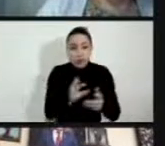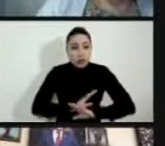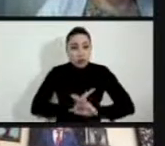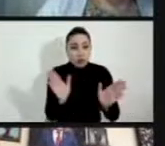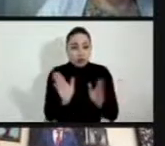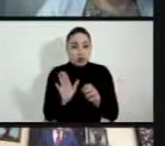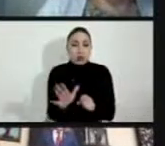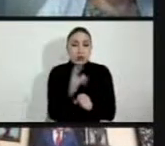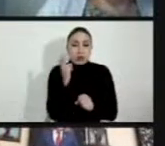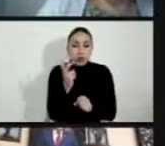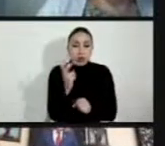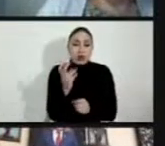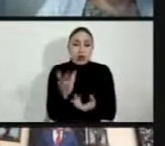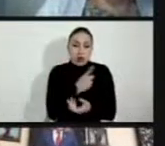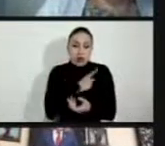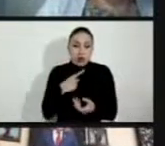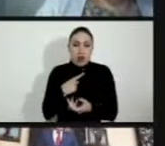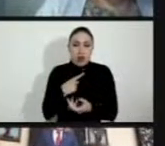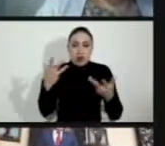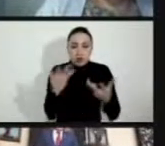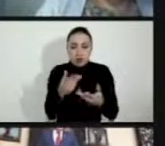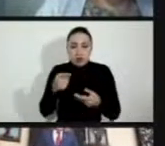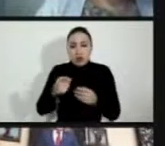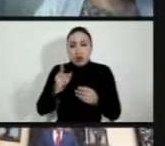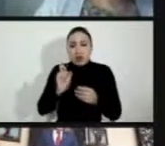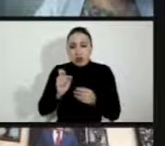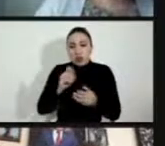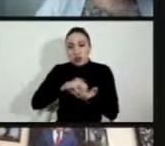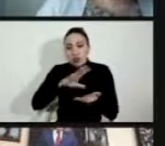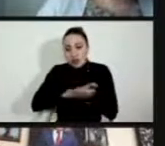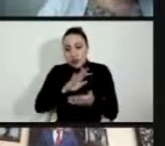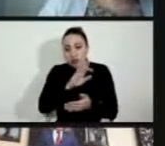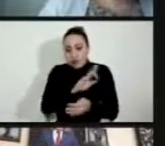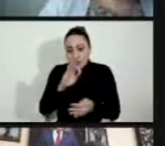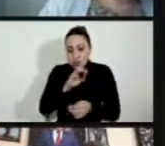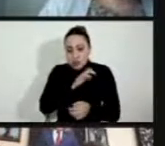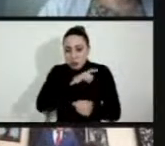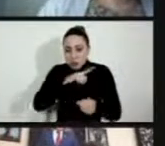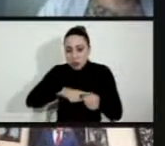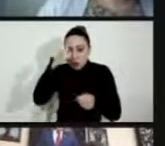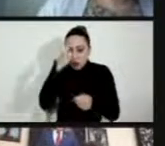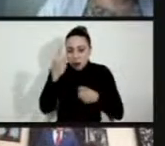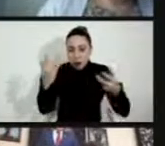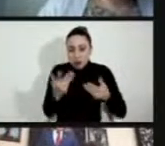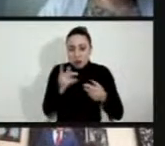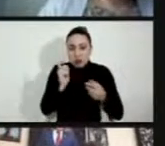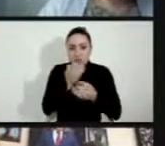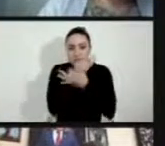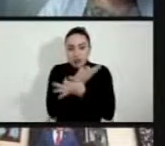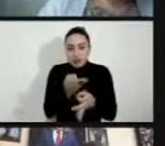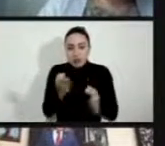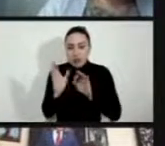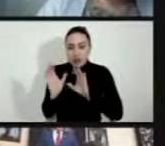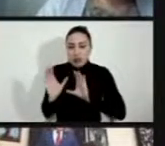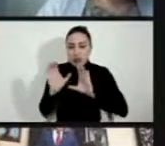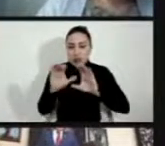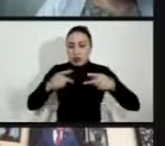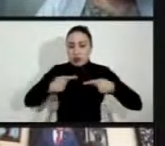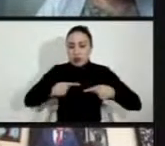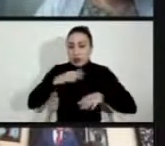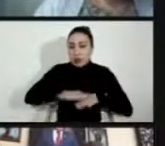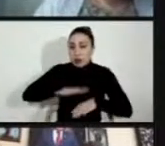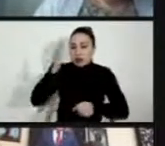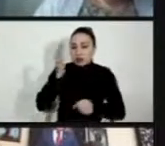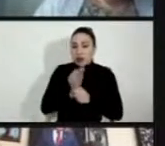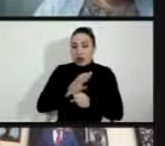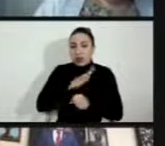de generar las acciones de gobierno ante esta crisis laboral y crisis de desempleo. Más sin embargo,